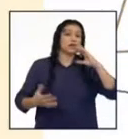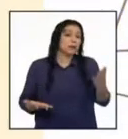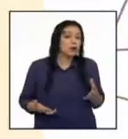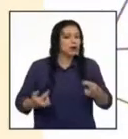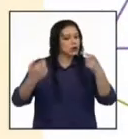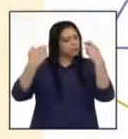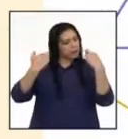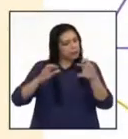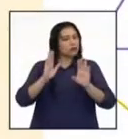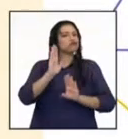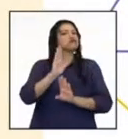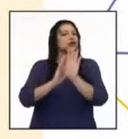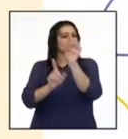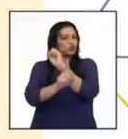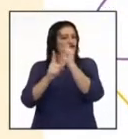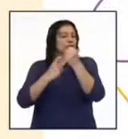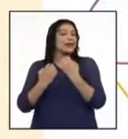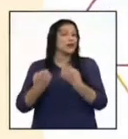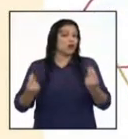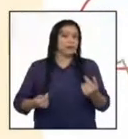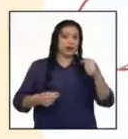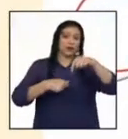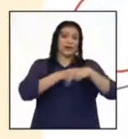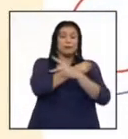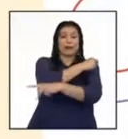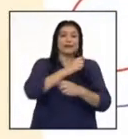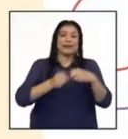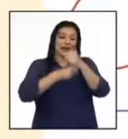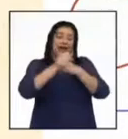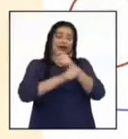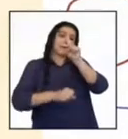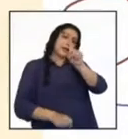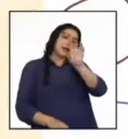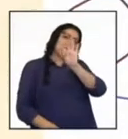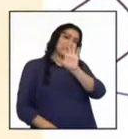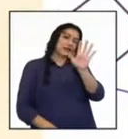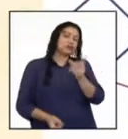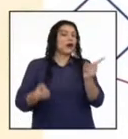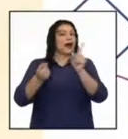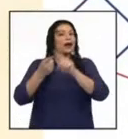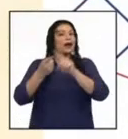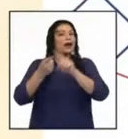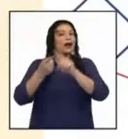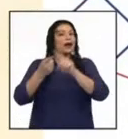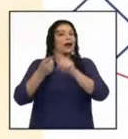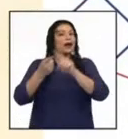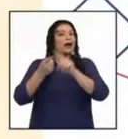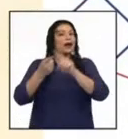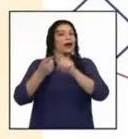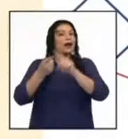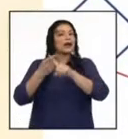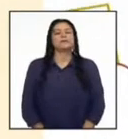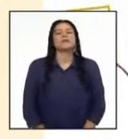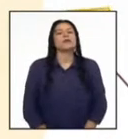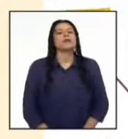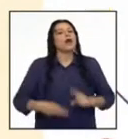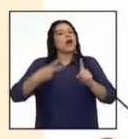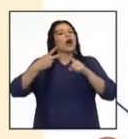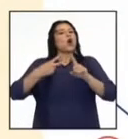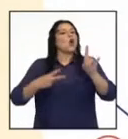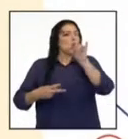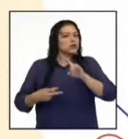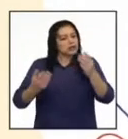que permitieron el desarrollo socioeconómico de nuestro país entre 1955 y 1975. Utilizar